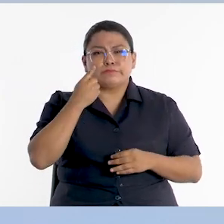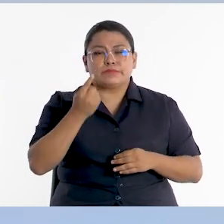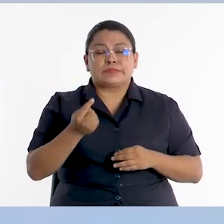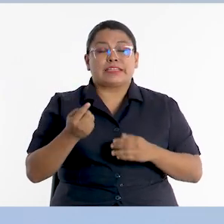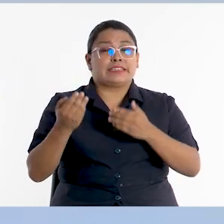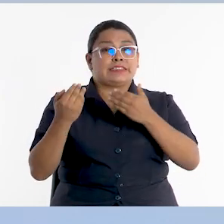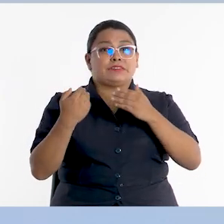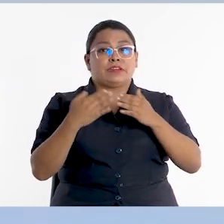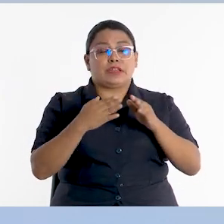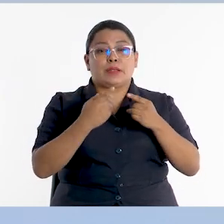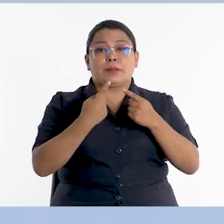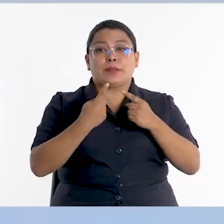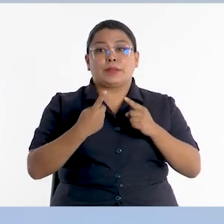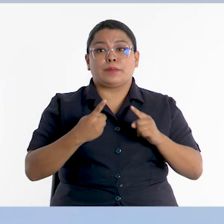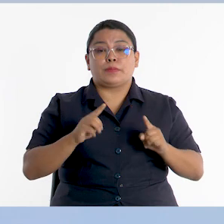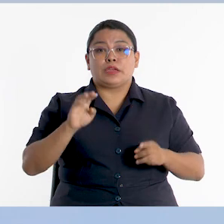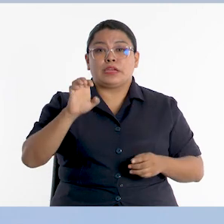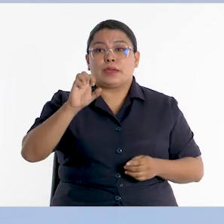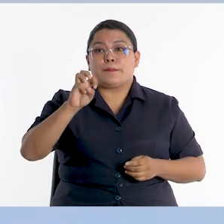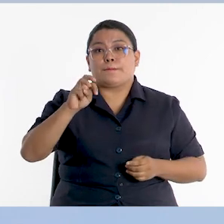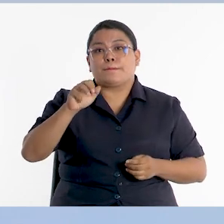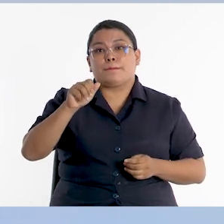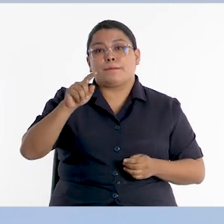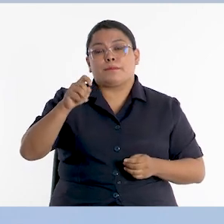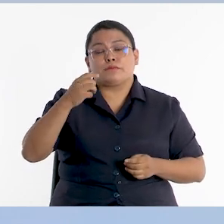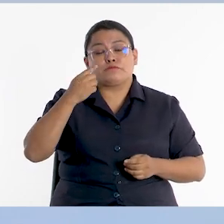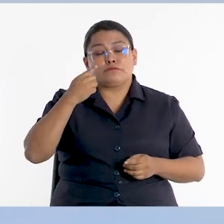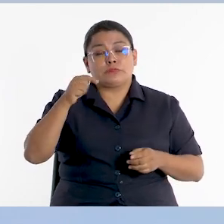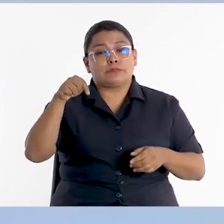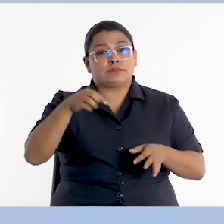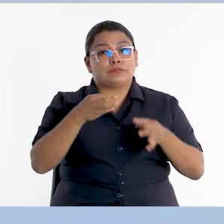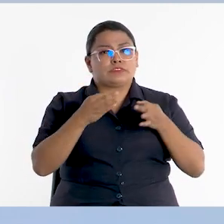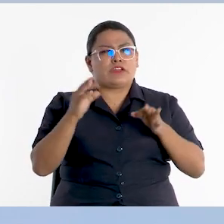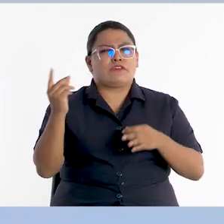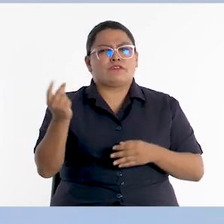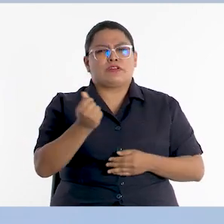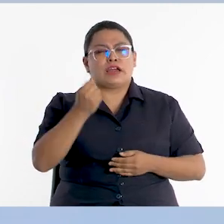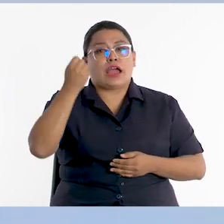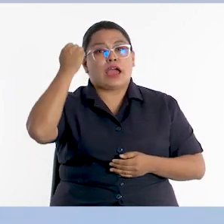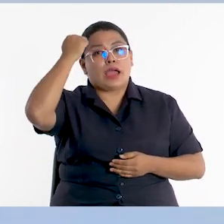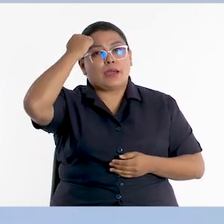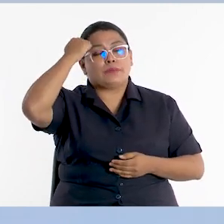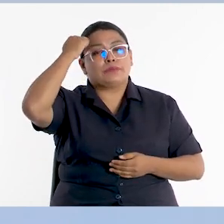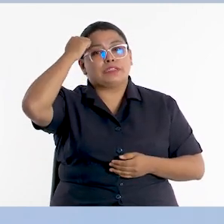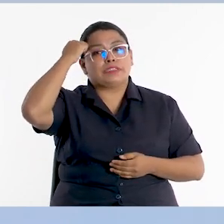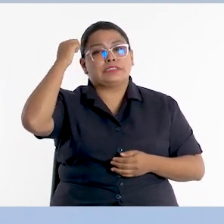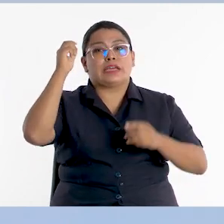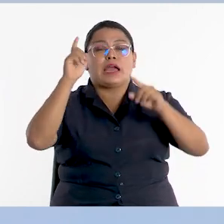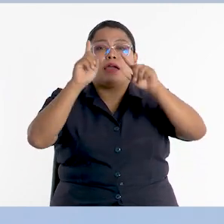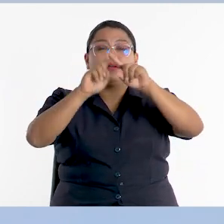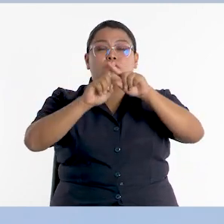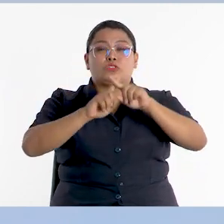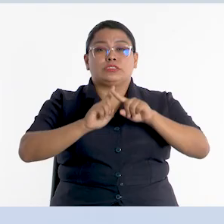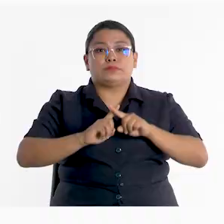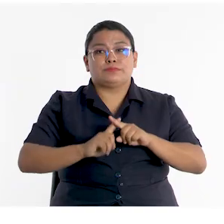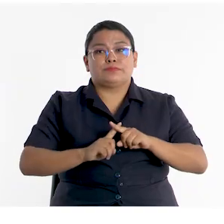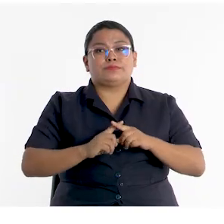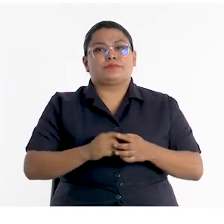opuesto. Sin embargo, en SMATE se hace de esta manera para facilitar el aprendizaje de las tablas de